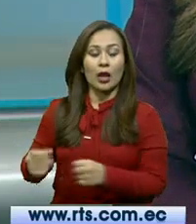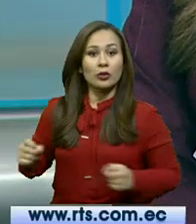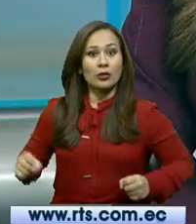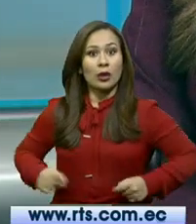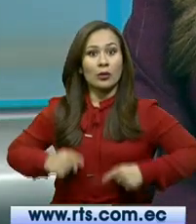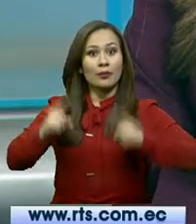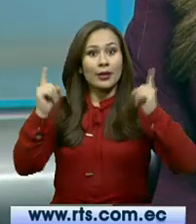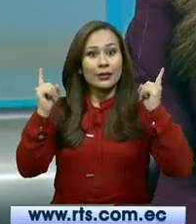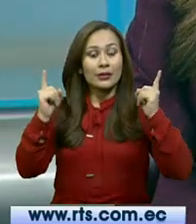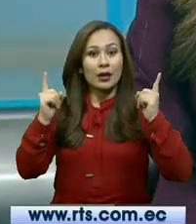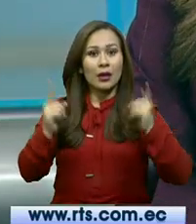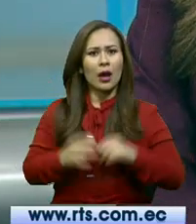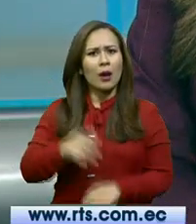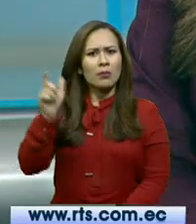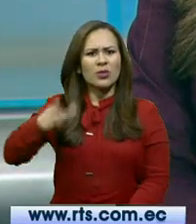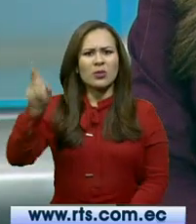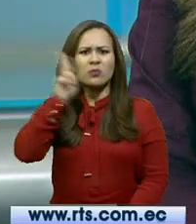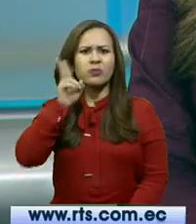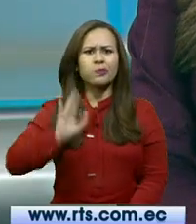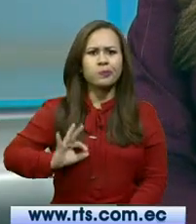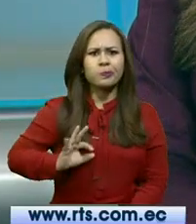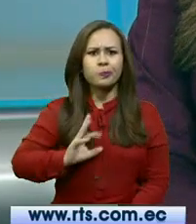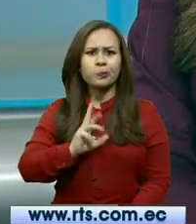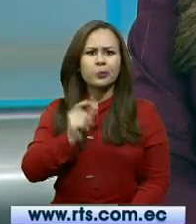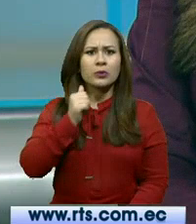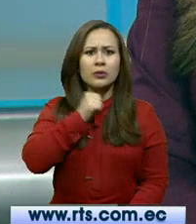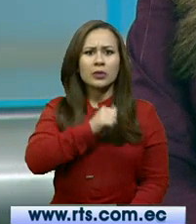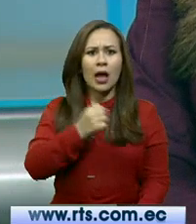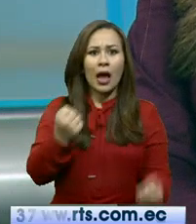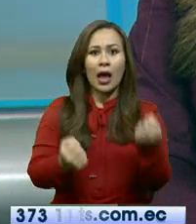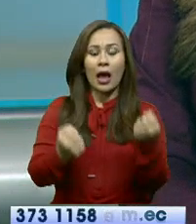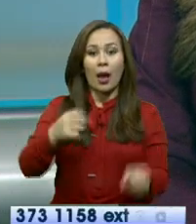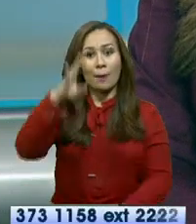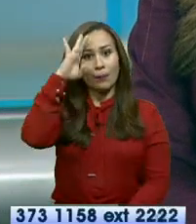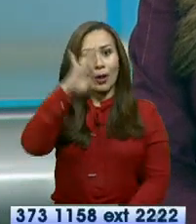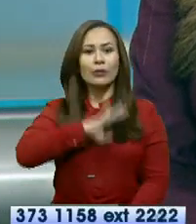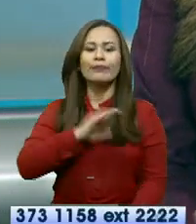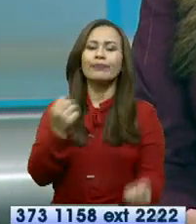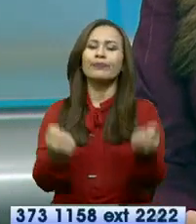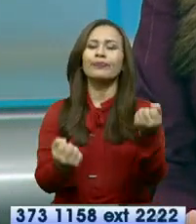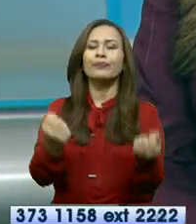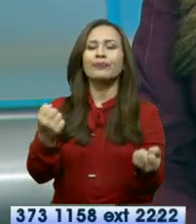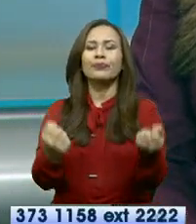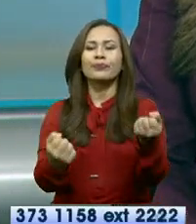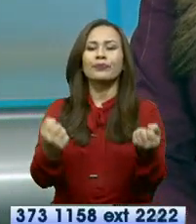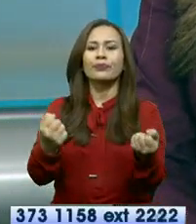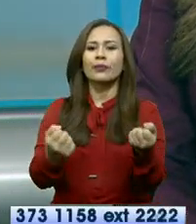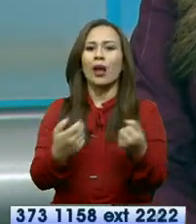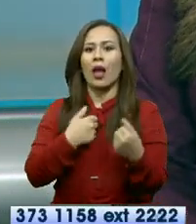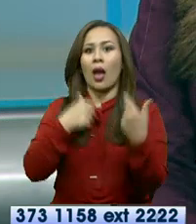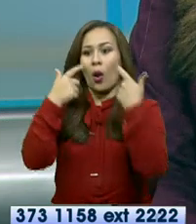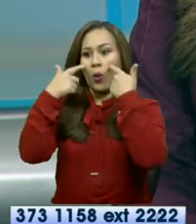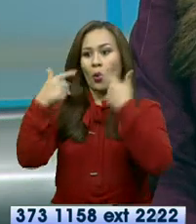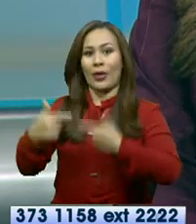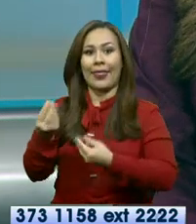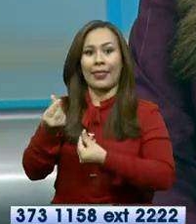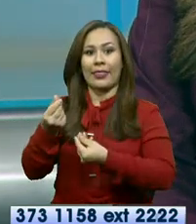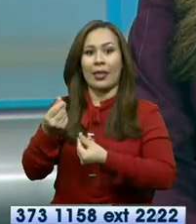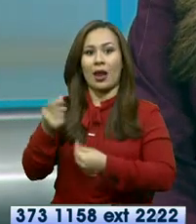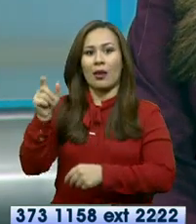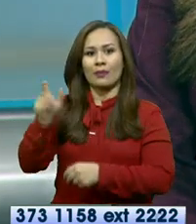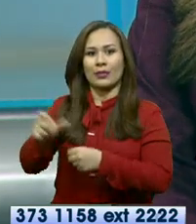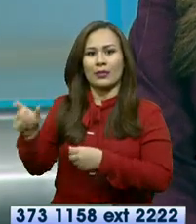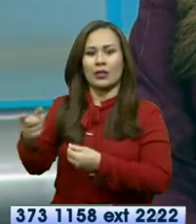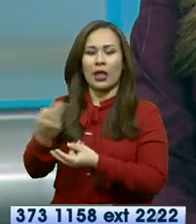Insólito. Avezados de delincuentes asaltaron a un patrullero policial que daba el servicio de traslado de valores a comerciantes de un